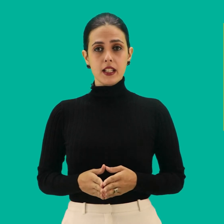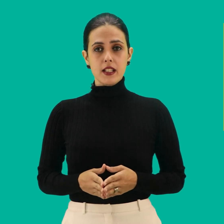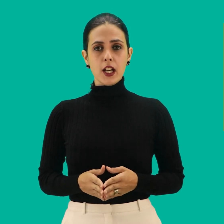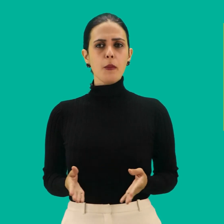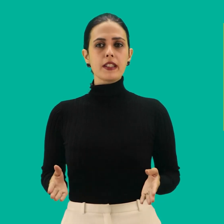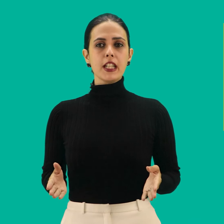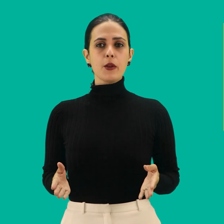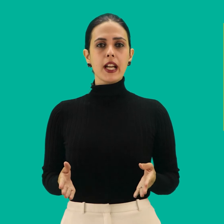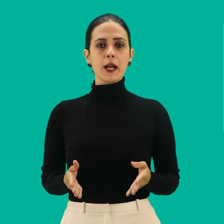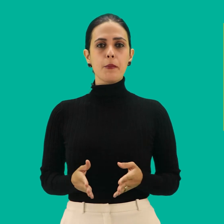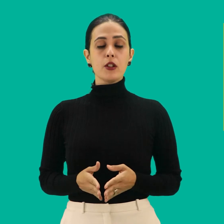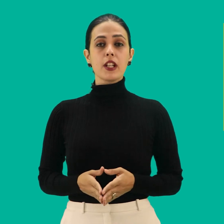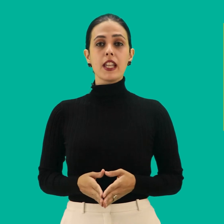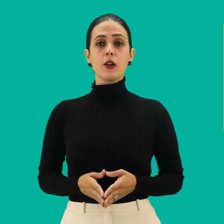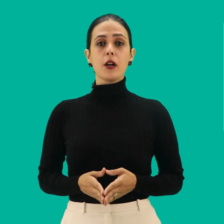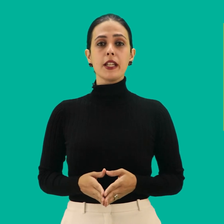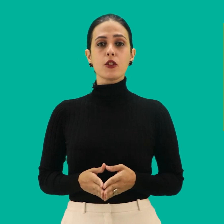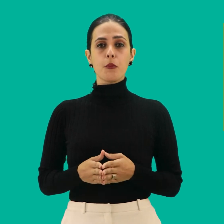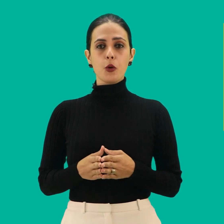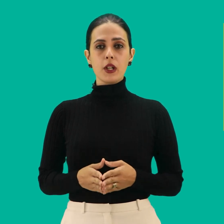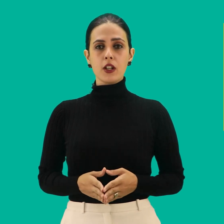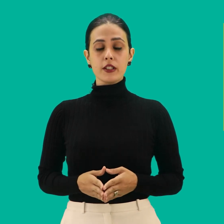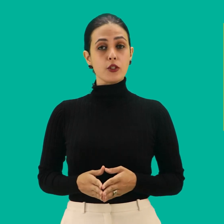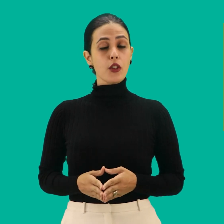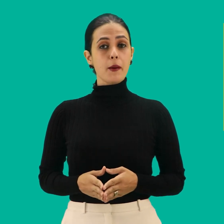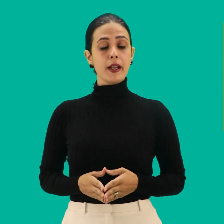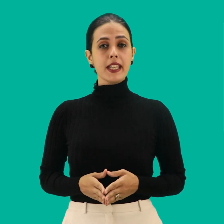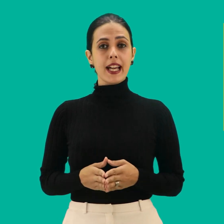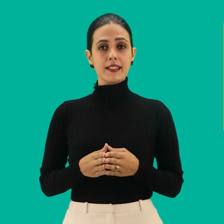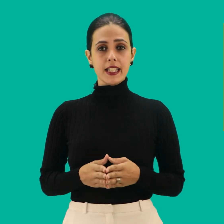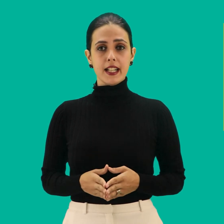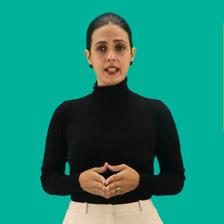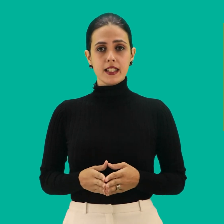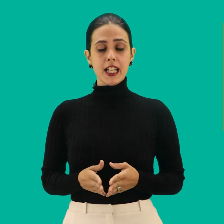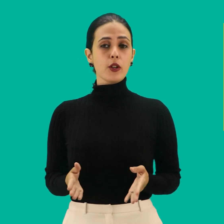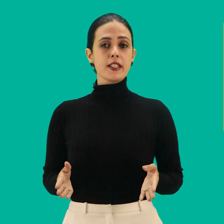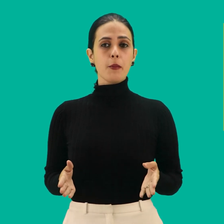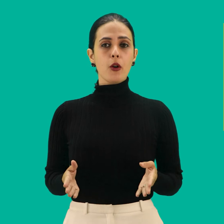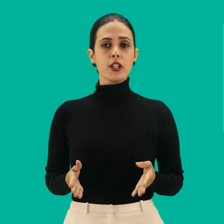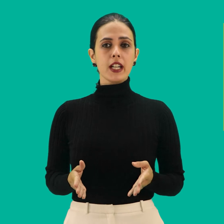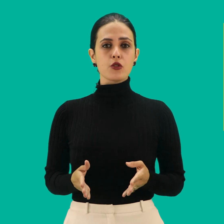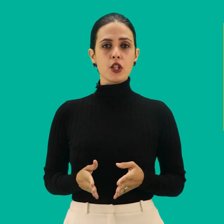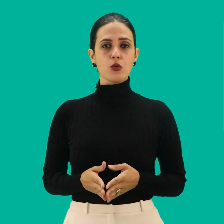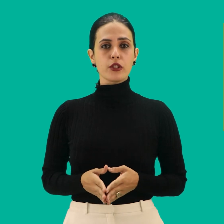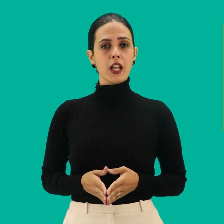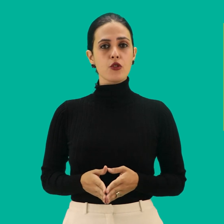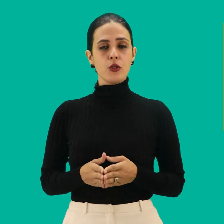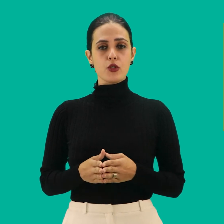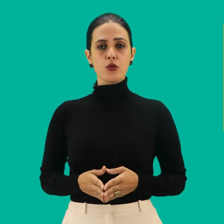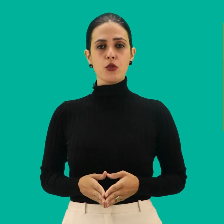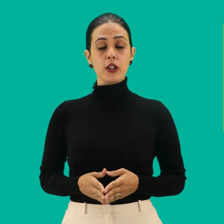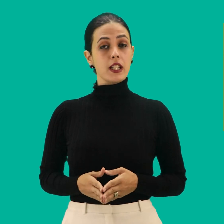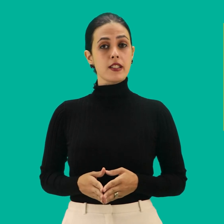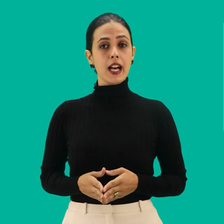Dominicana se ha convertido en el campeón del endeudamiento público de toda América Latina, dato que se apoya en los resultados